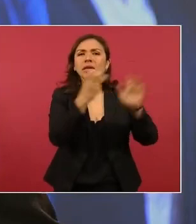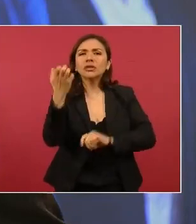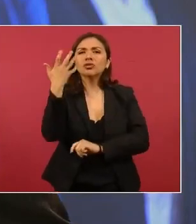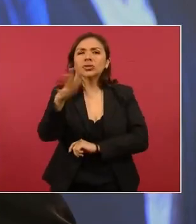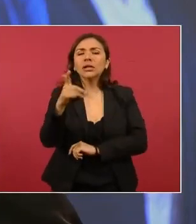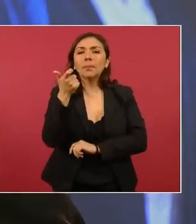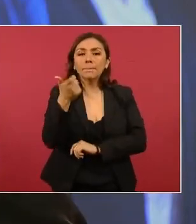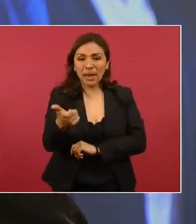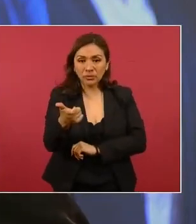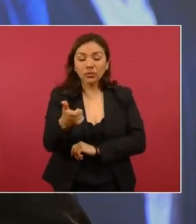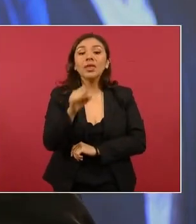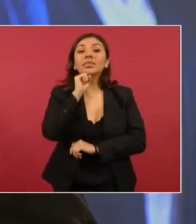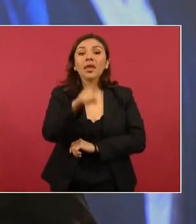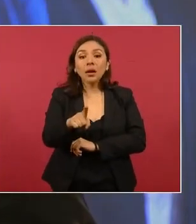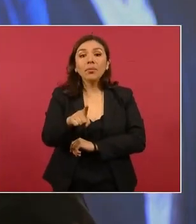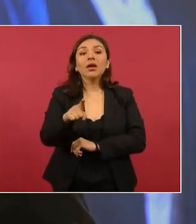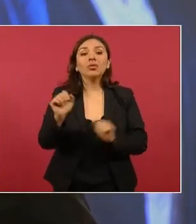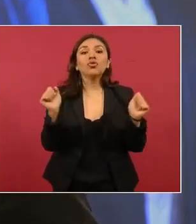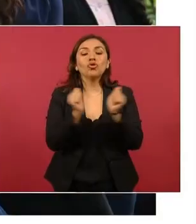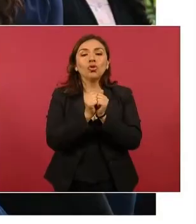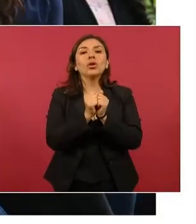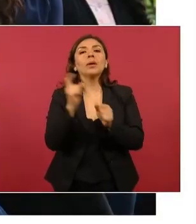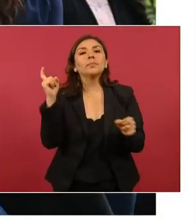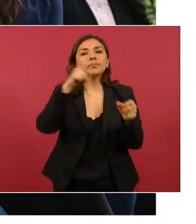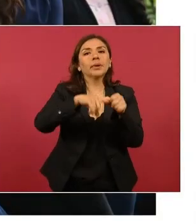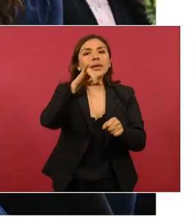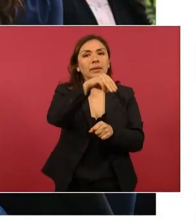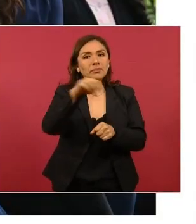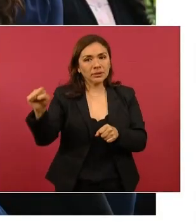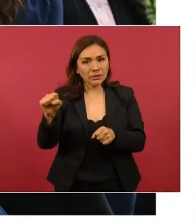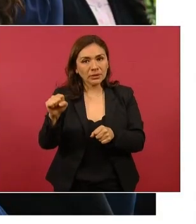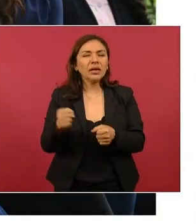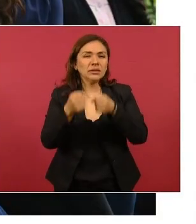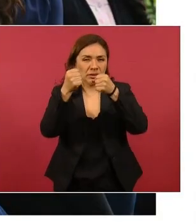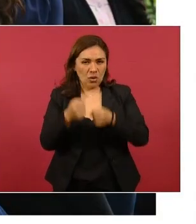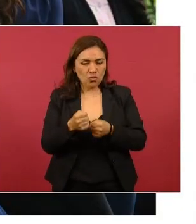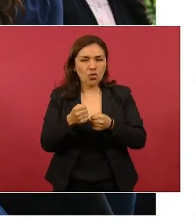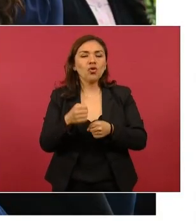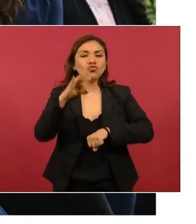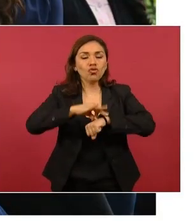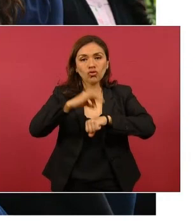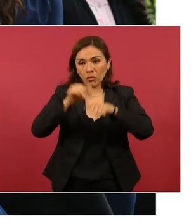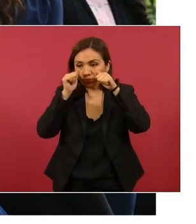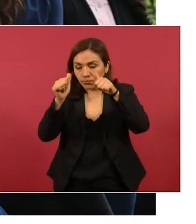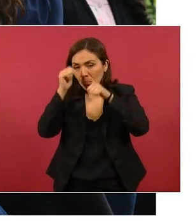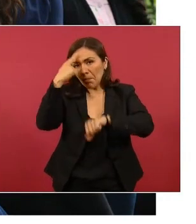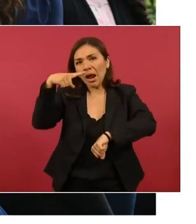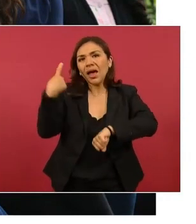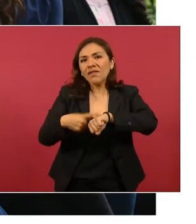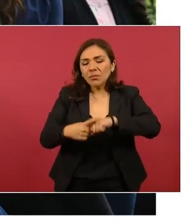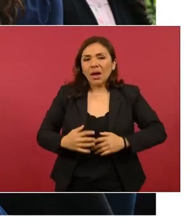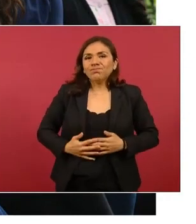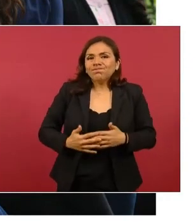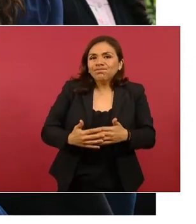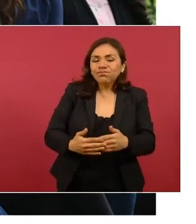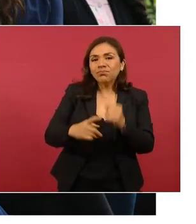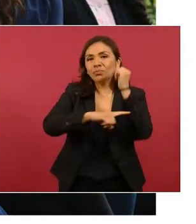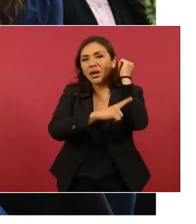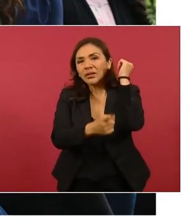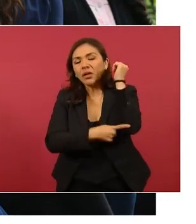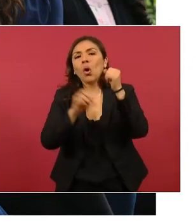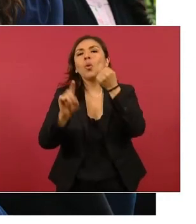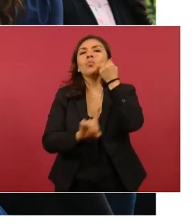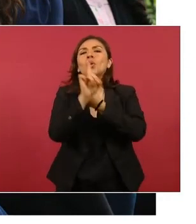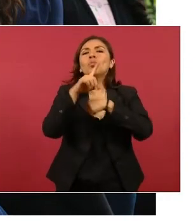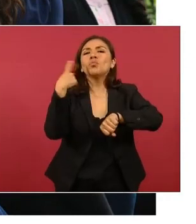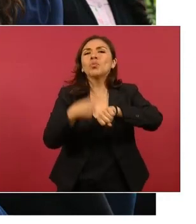6,310 pesos, además de su seguro social médico del IMSS, que cubre enfermedad, maternidad y riesgos en el trabajo.